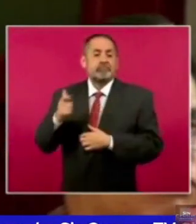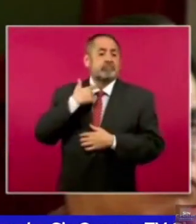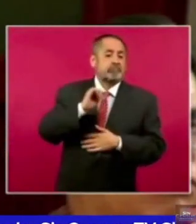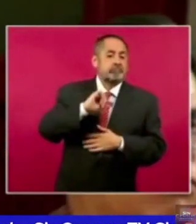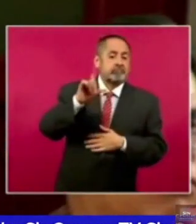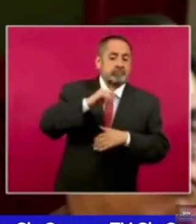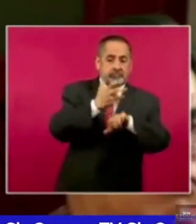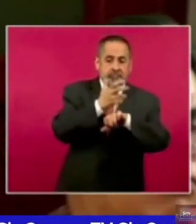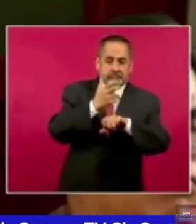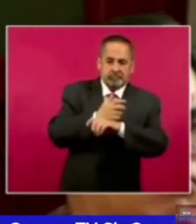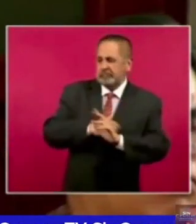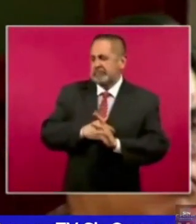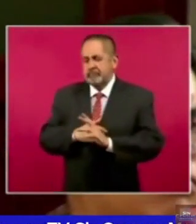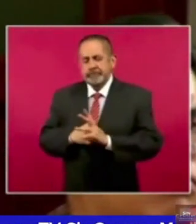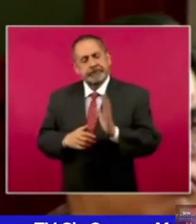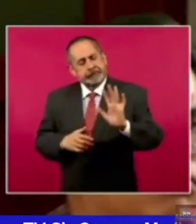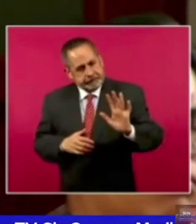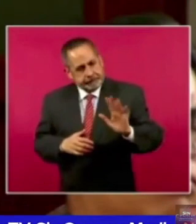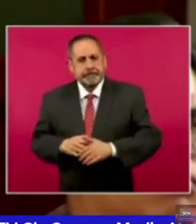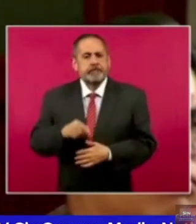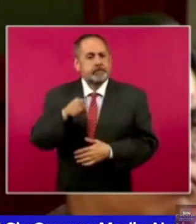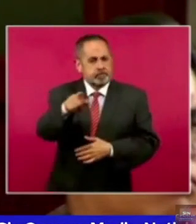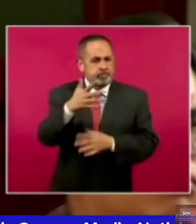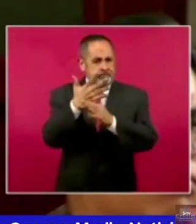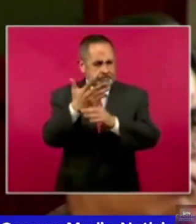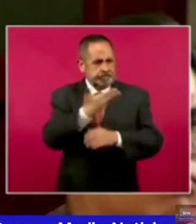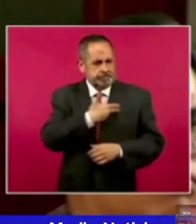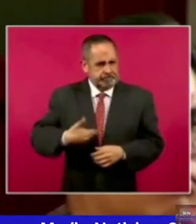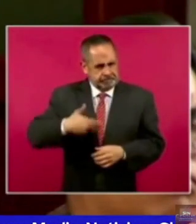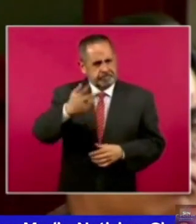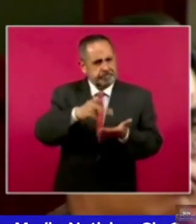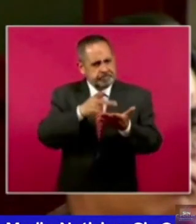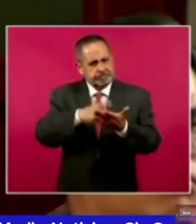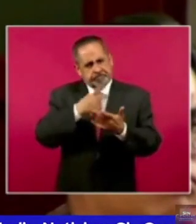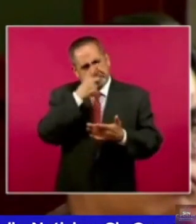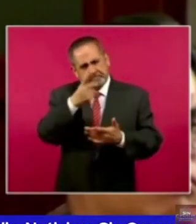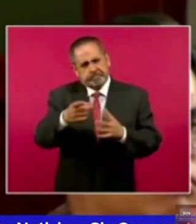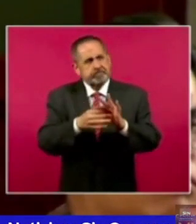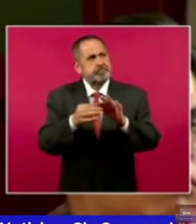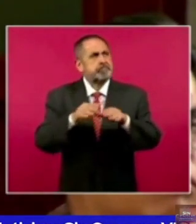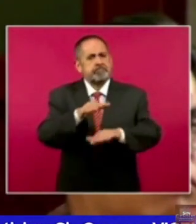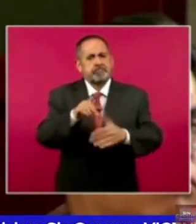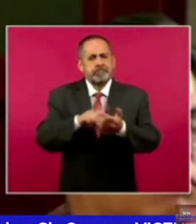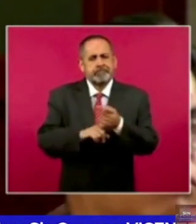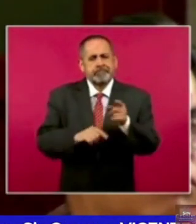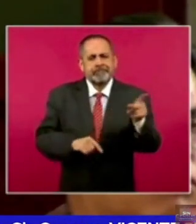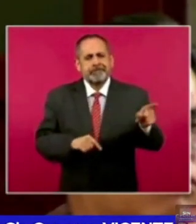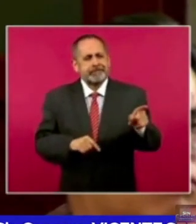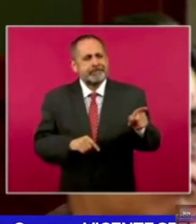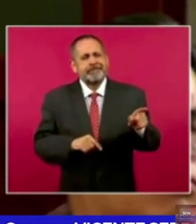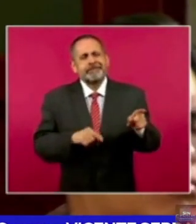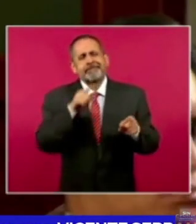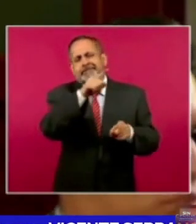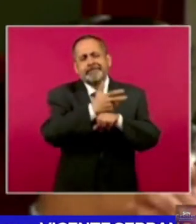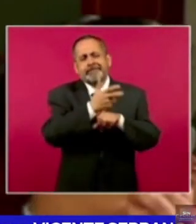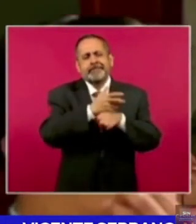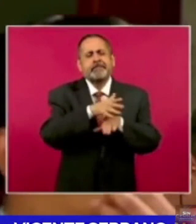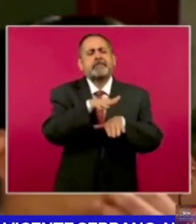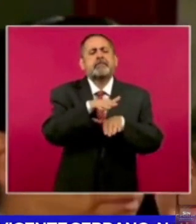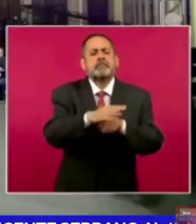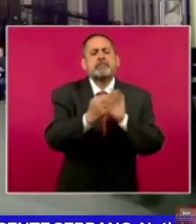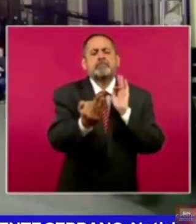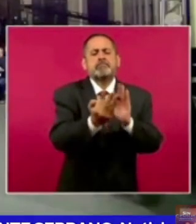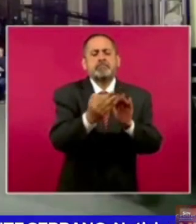exfuncionarios estadounidenses. Usted ha dicho aquí que tiene que ver con pues un tema electoral también, que se